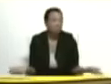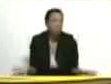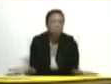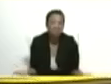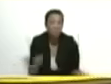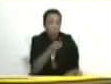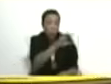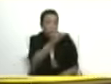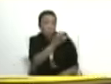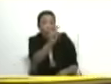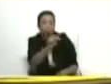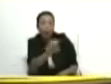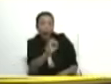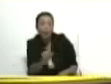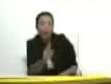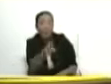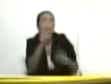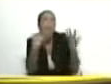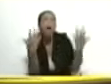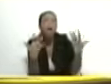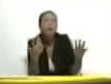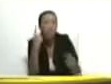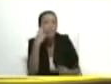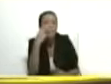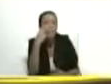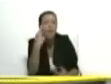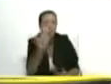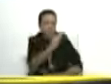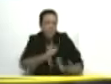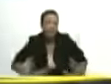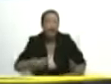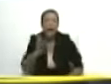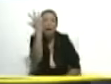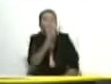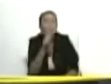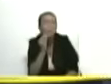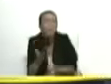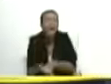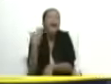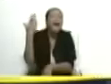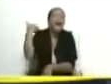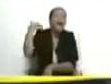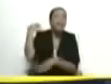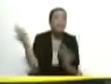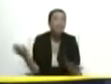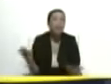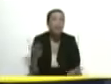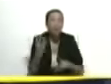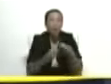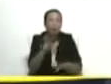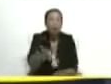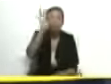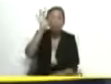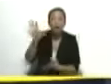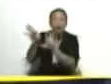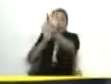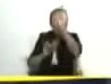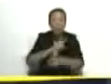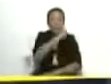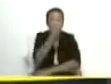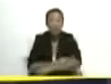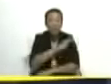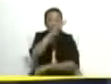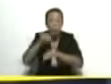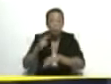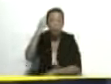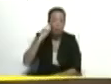Suárez Churio. ¿Cuándo ustedes vieron como militares que aquí se tomara en cuenta a la Fuerza Armada